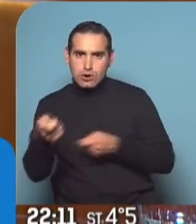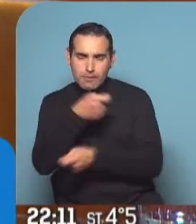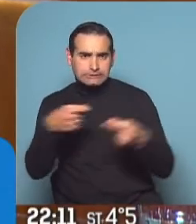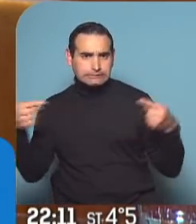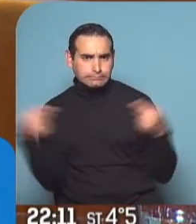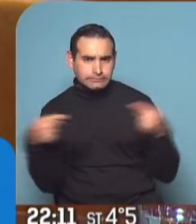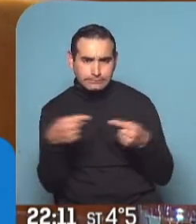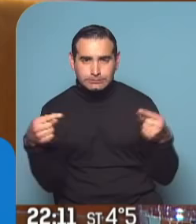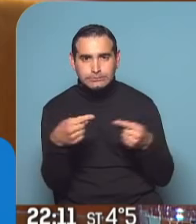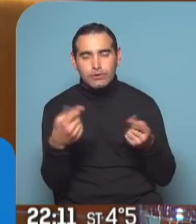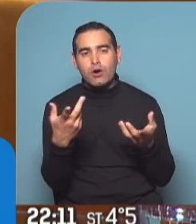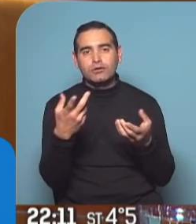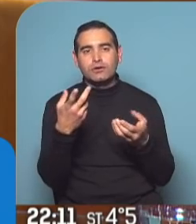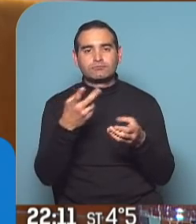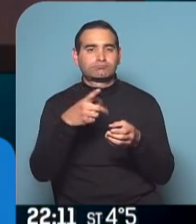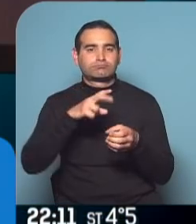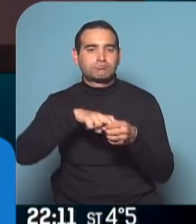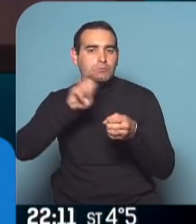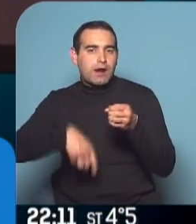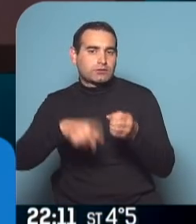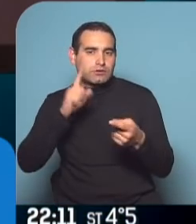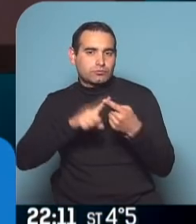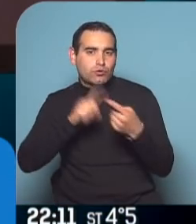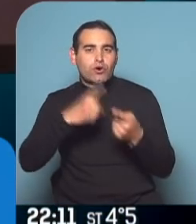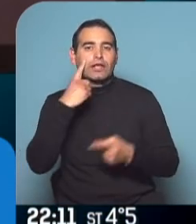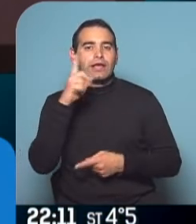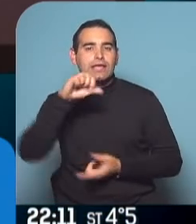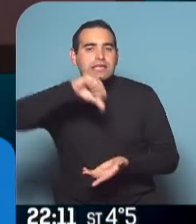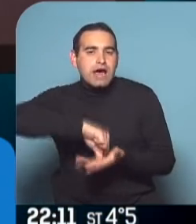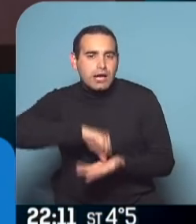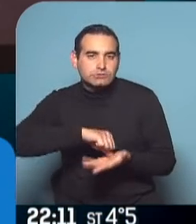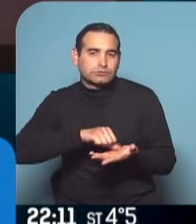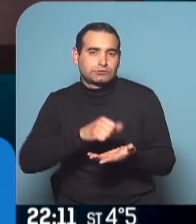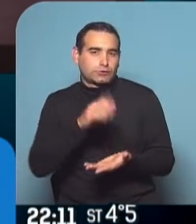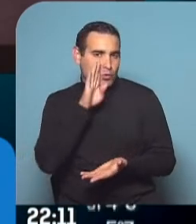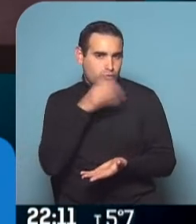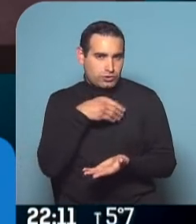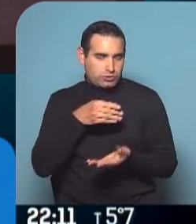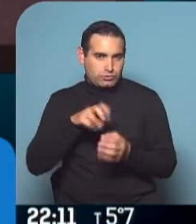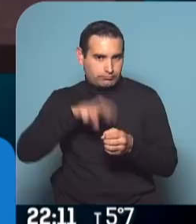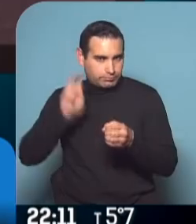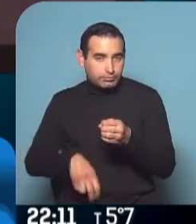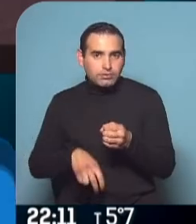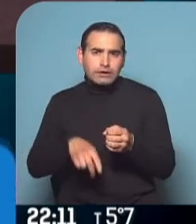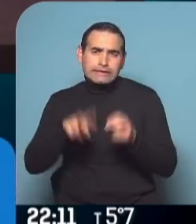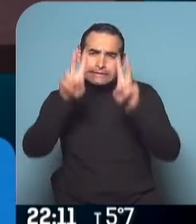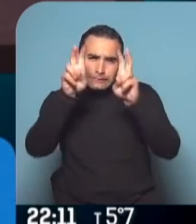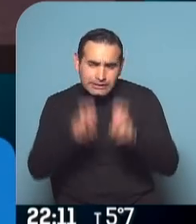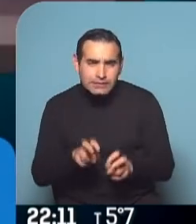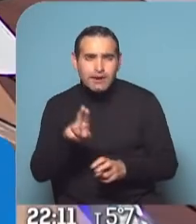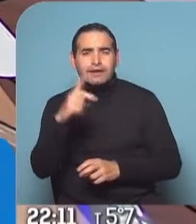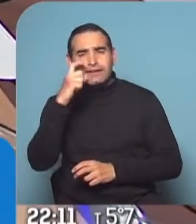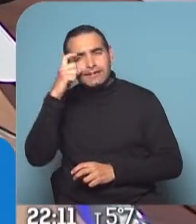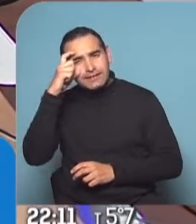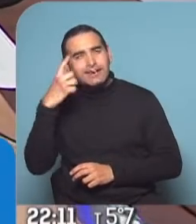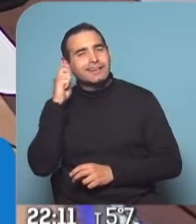momento, la salida del pacto de Irán de parte de Estados Unidos, la visión de Donald Trump. Tantos temas para charlar con Andrés Reggiani, a quien le